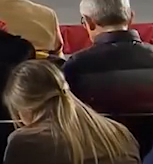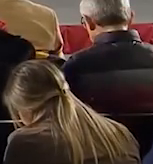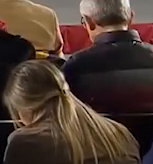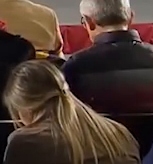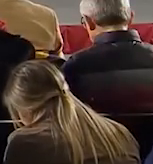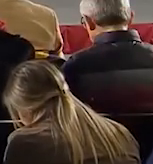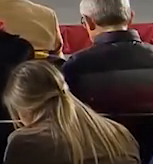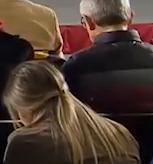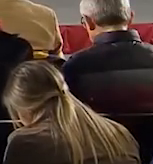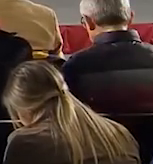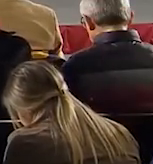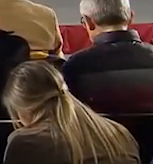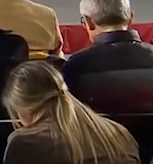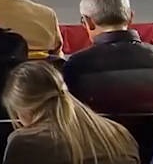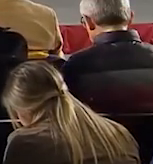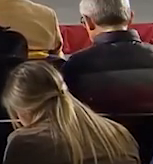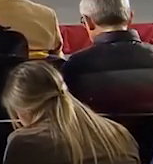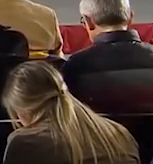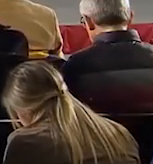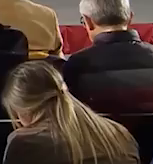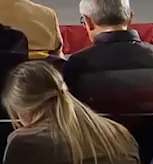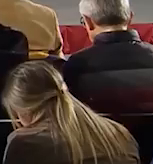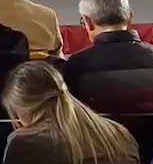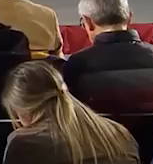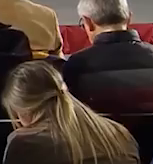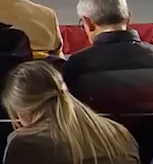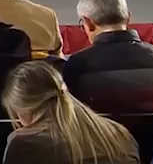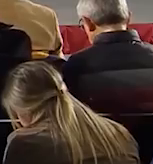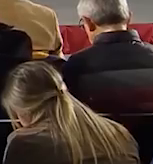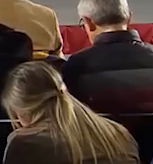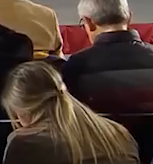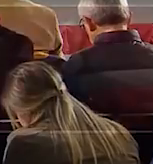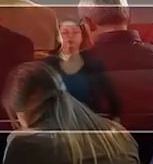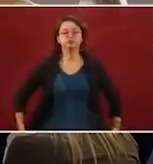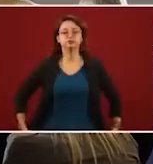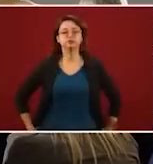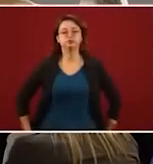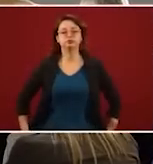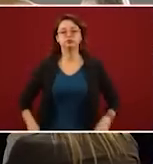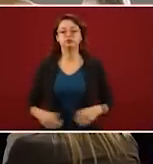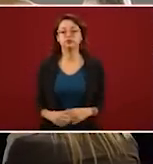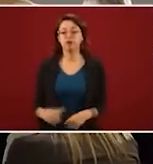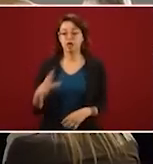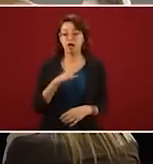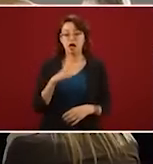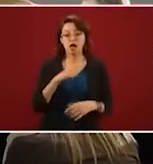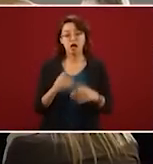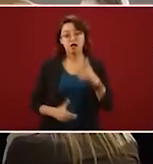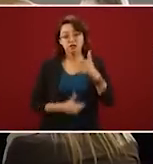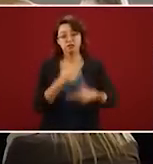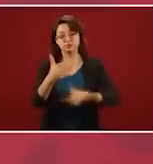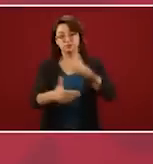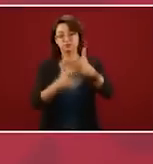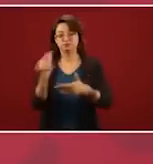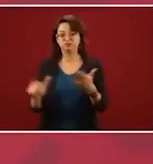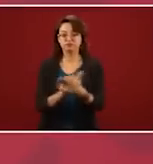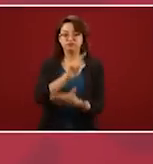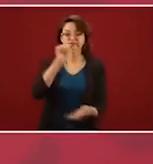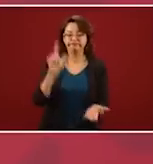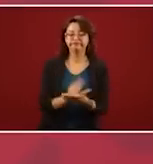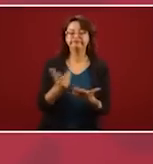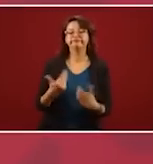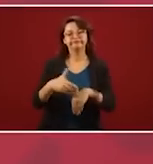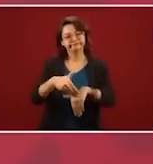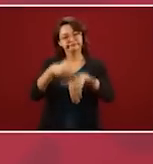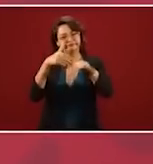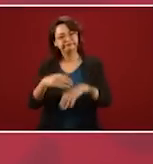Hay procedimientos legales, o sea, y se van a aplicar, se